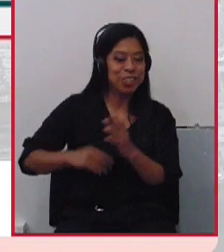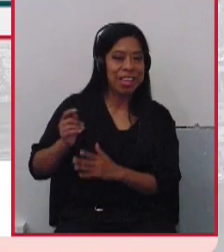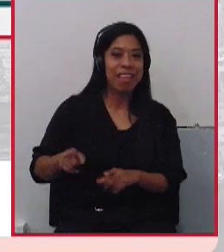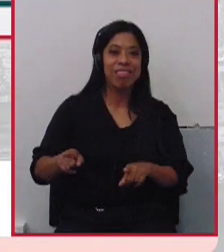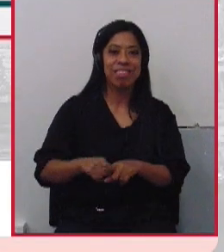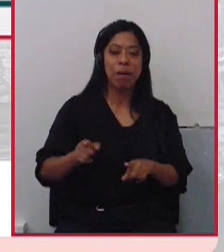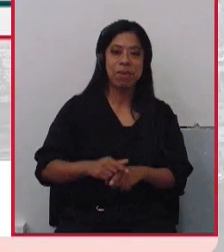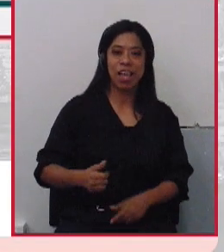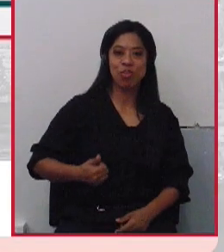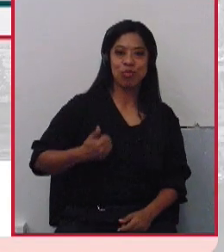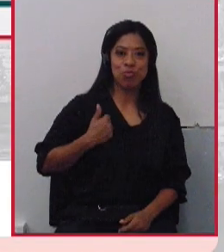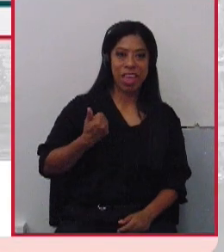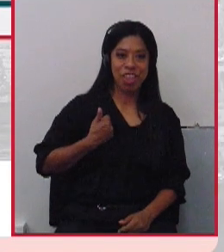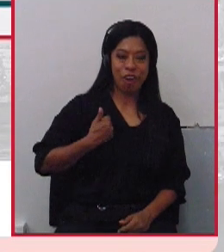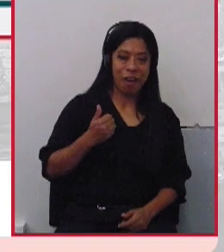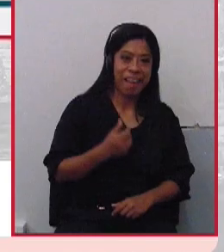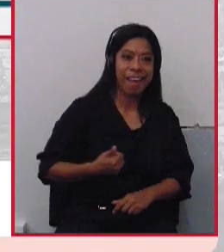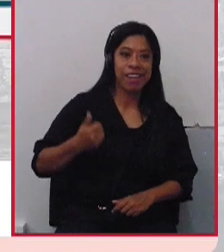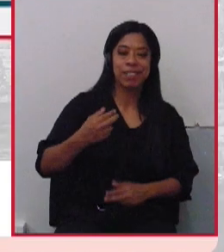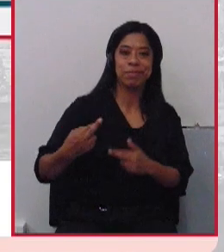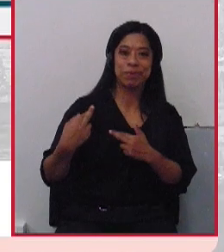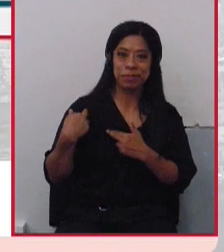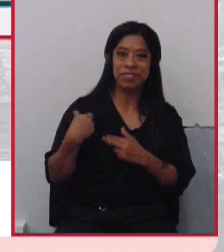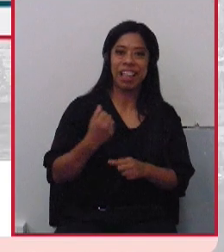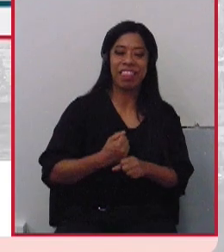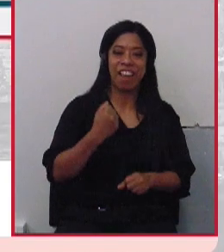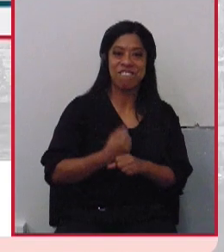dueño, ¿no? El que va a operar.